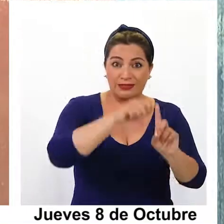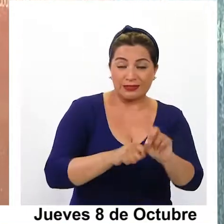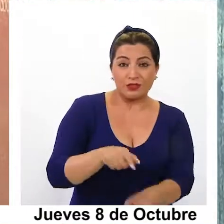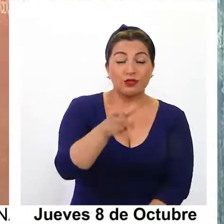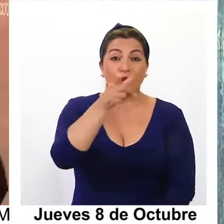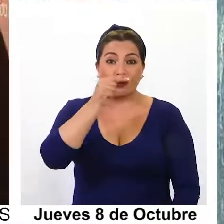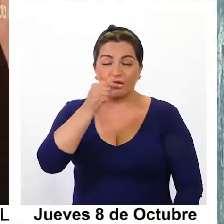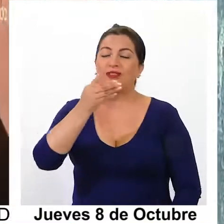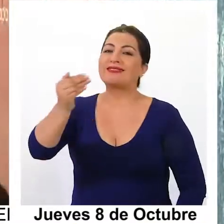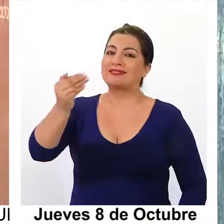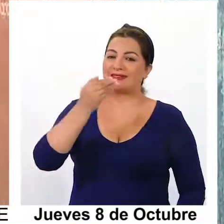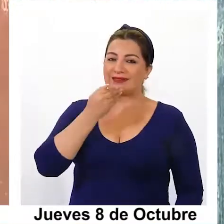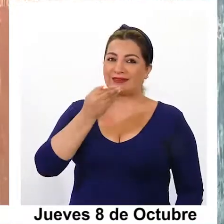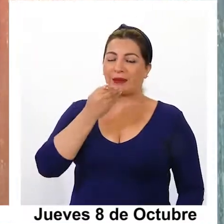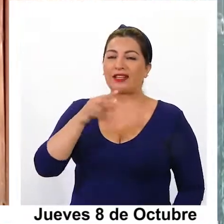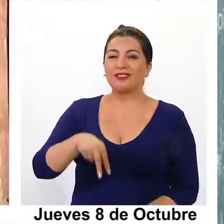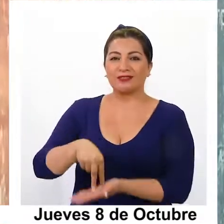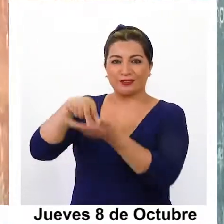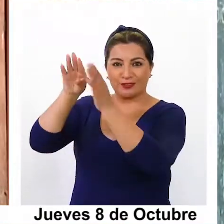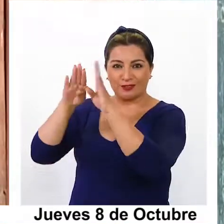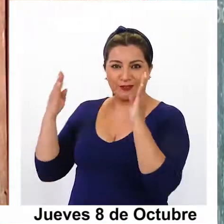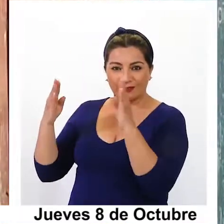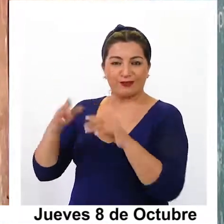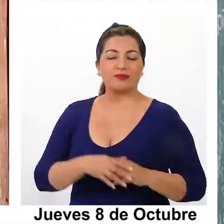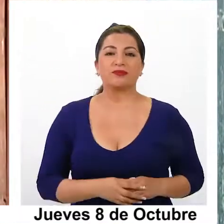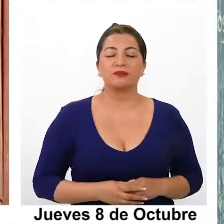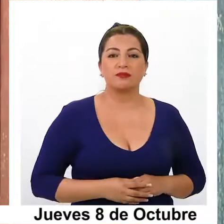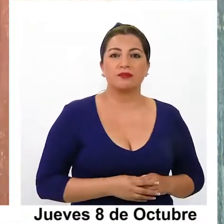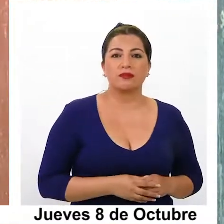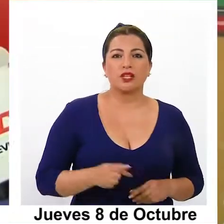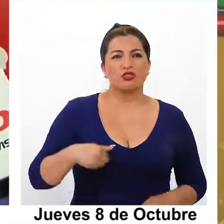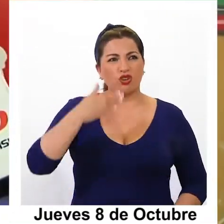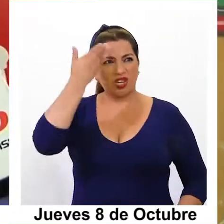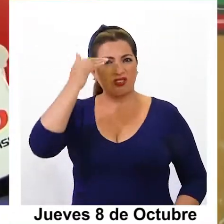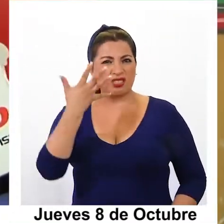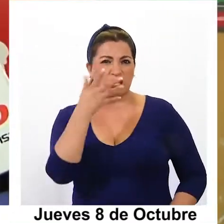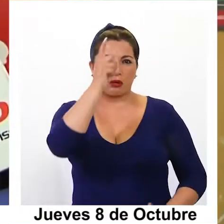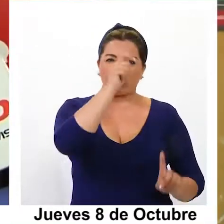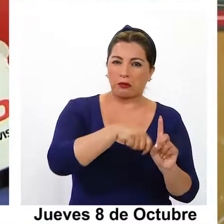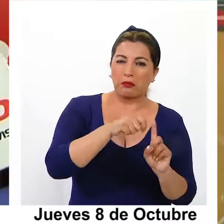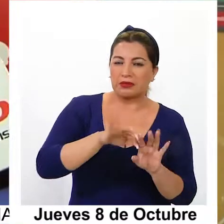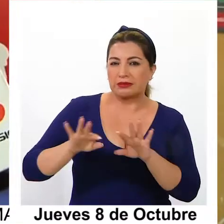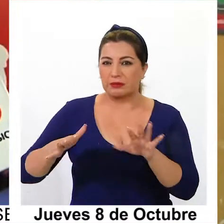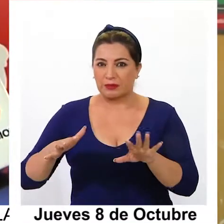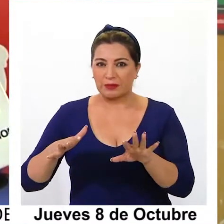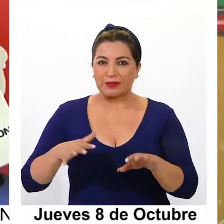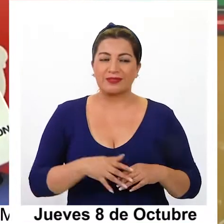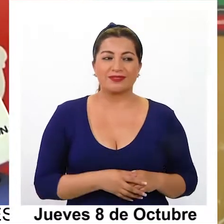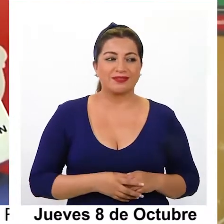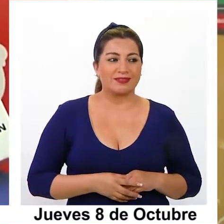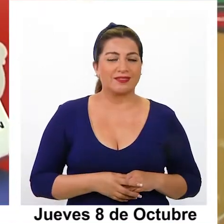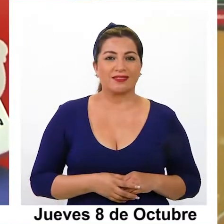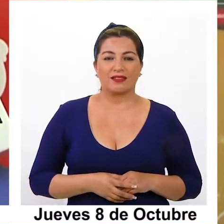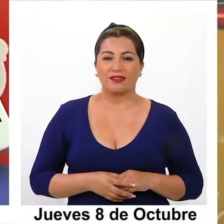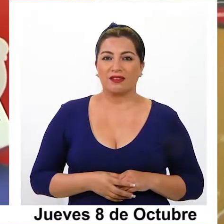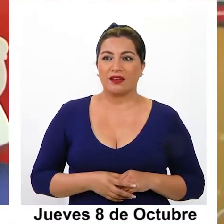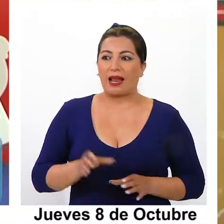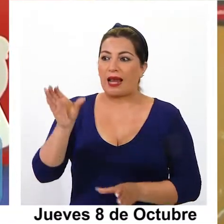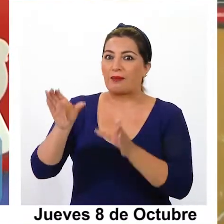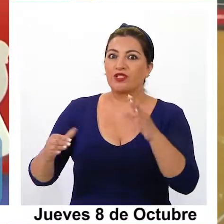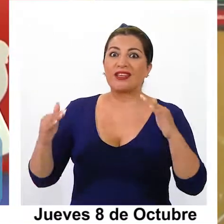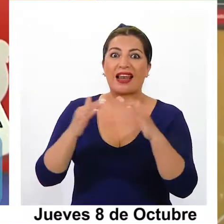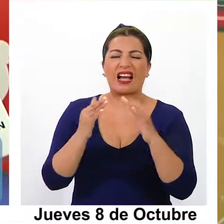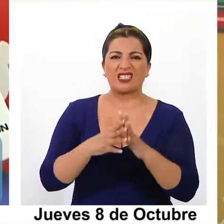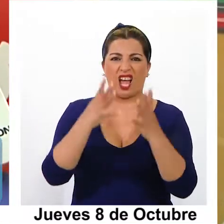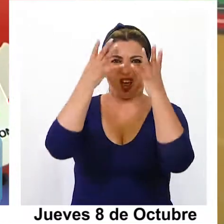octubre, también al de la zona franca. Yo creo que son cinco meses, cinco meses, que tengo enojada a la